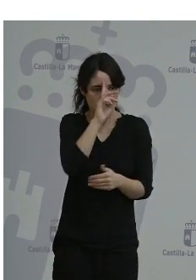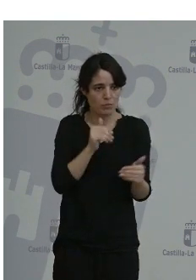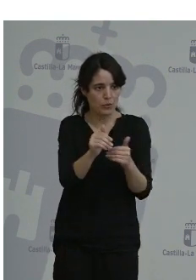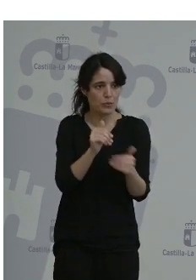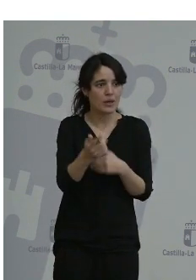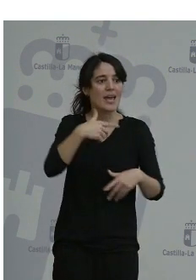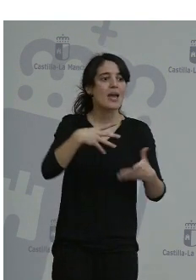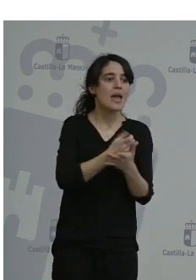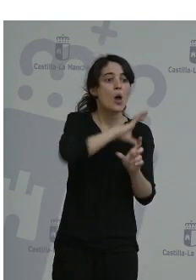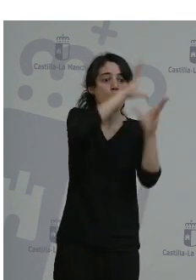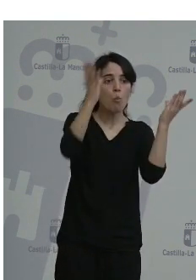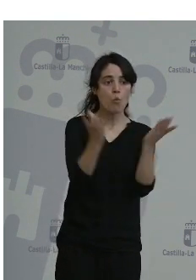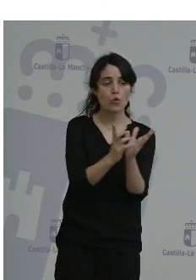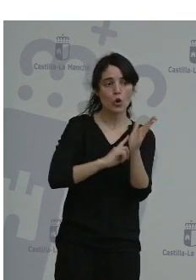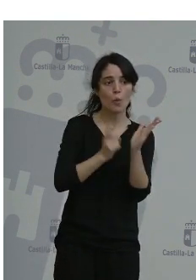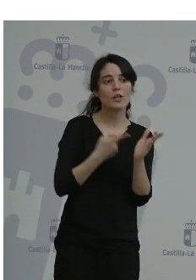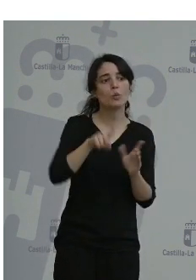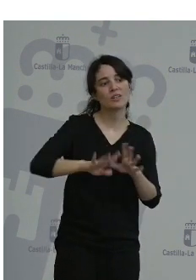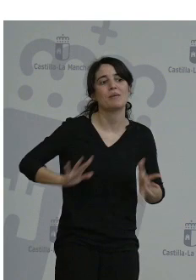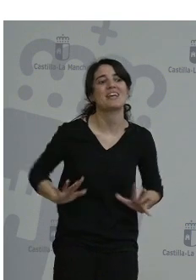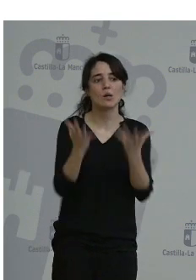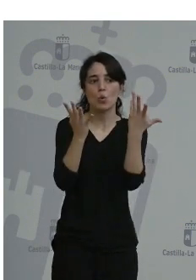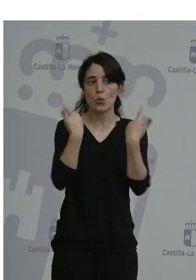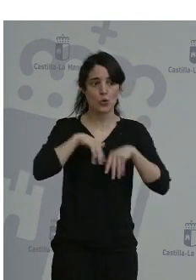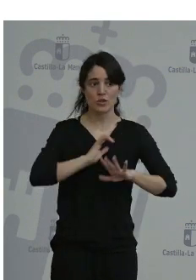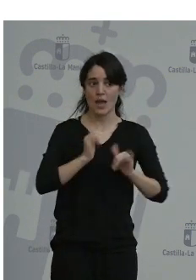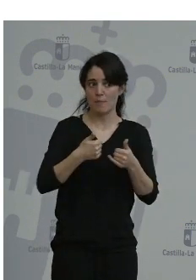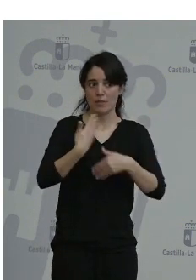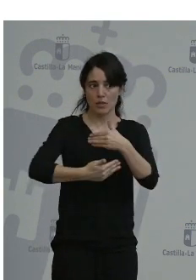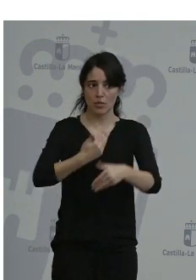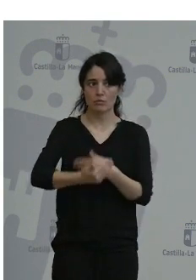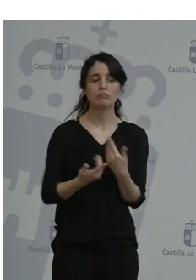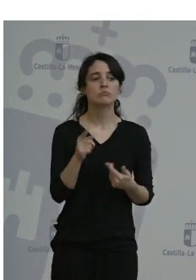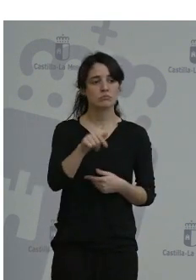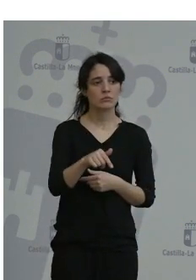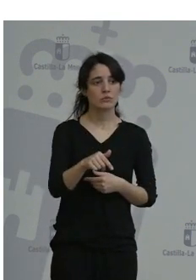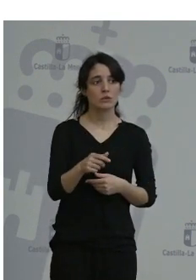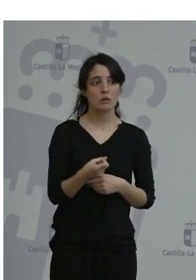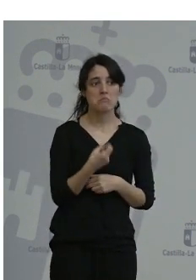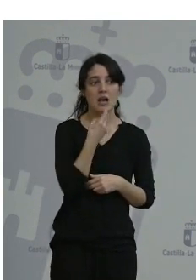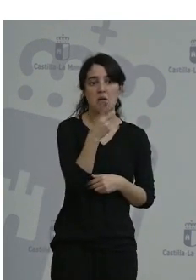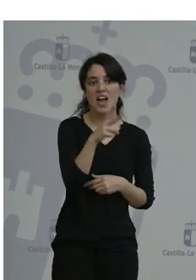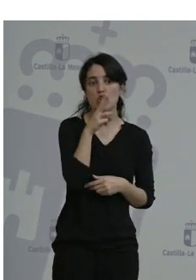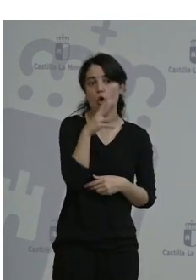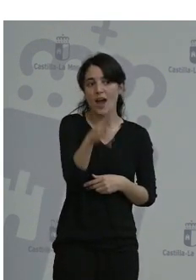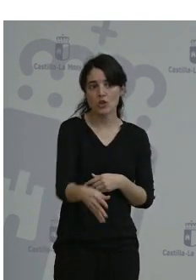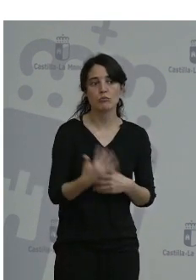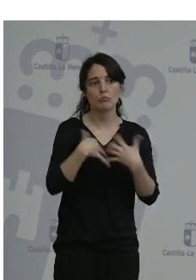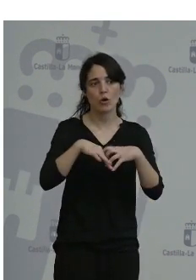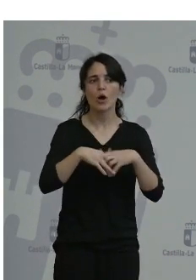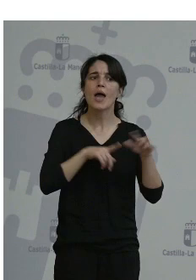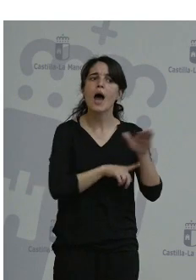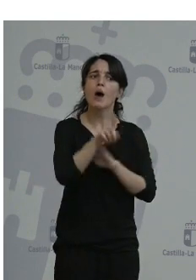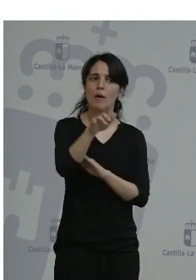revolución que se está produciendo y que tendrá un avance en los próximos años, como digo. Pues ahí estaremos